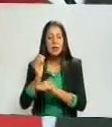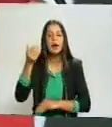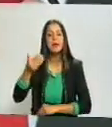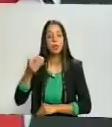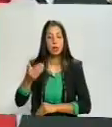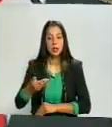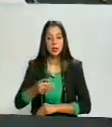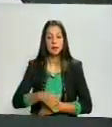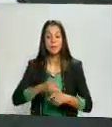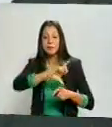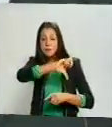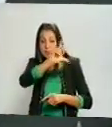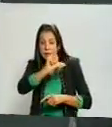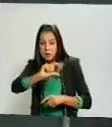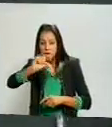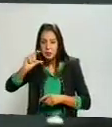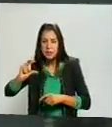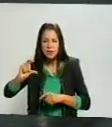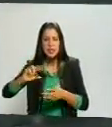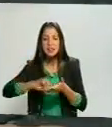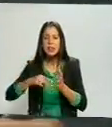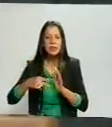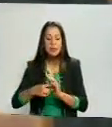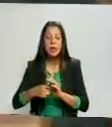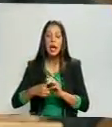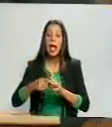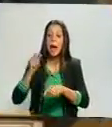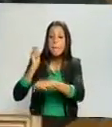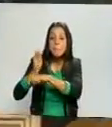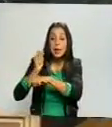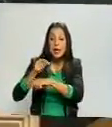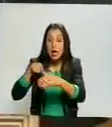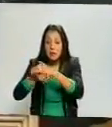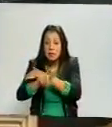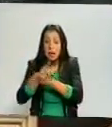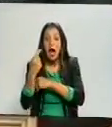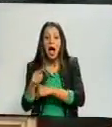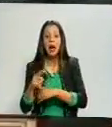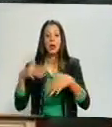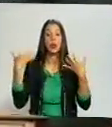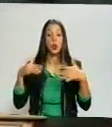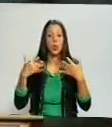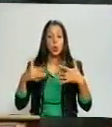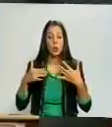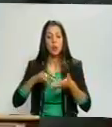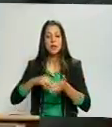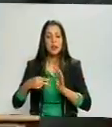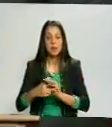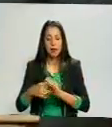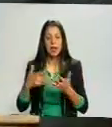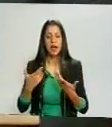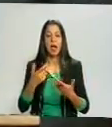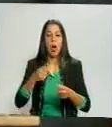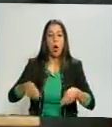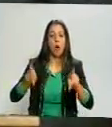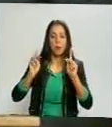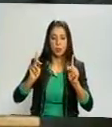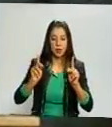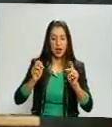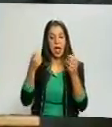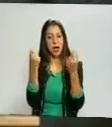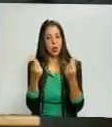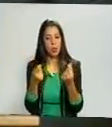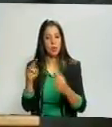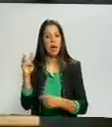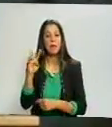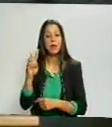El arco minero Orinoco existe un potencial minero extraordinario, por lo que representa una gran oportunidad para la economía de